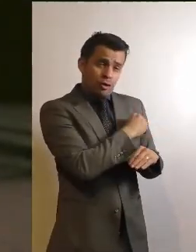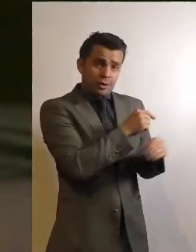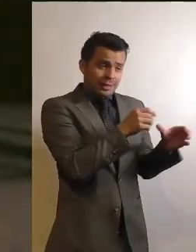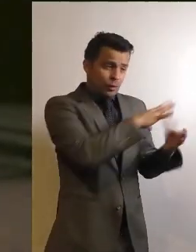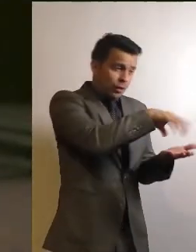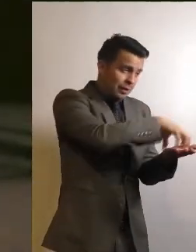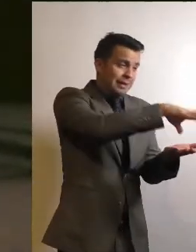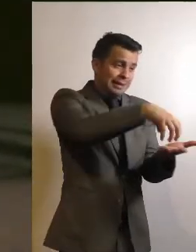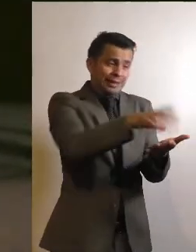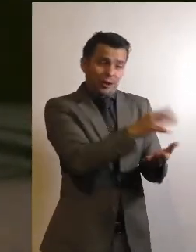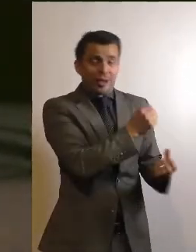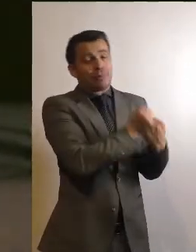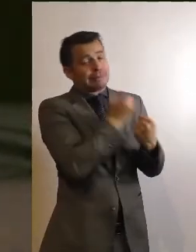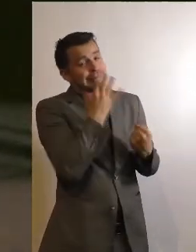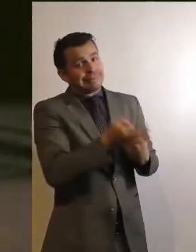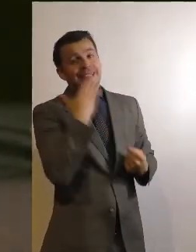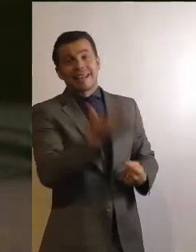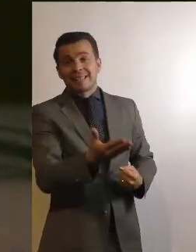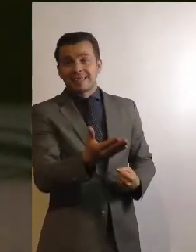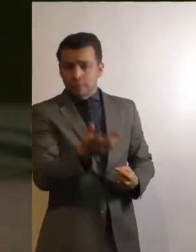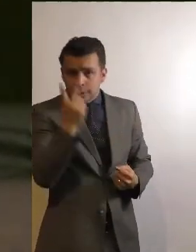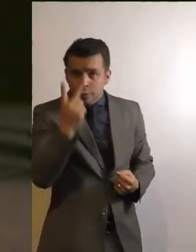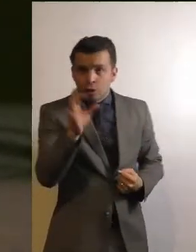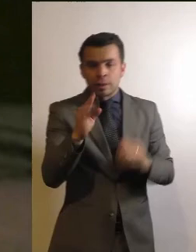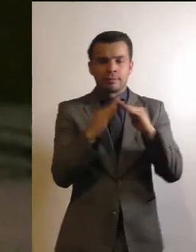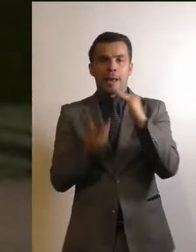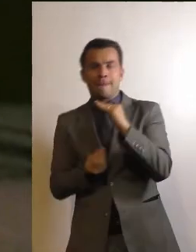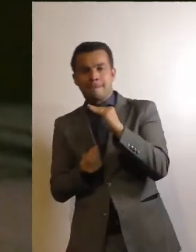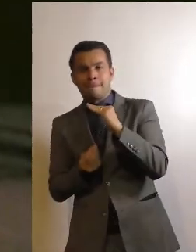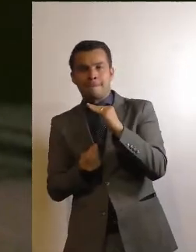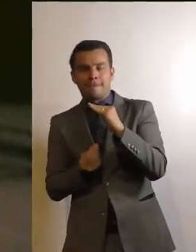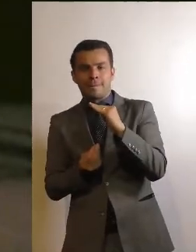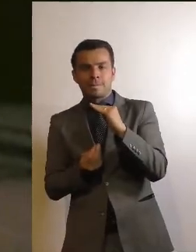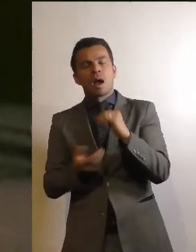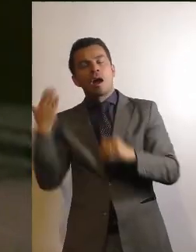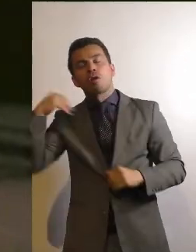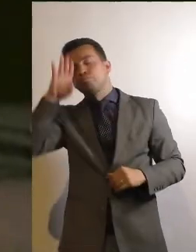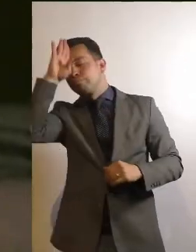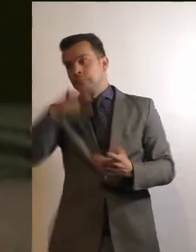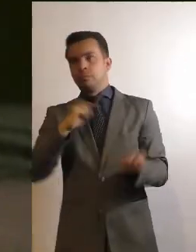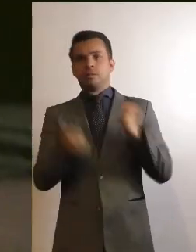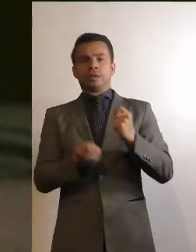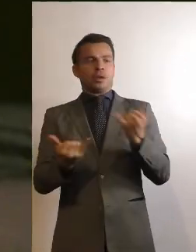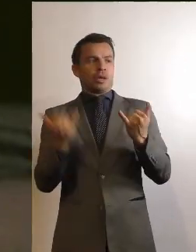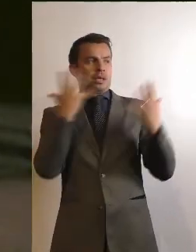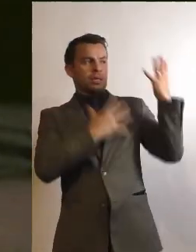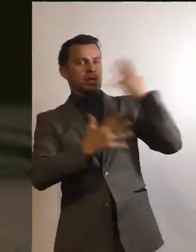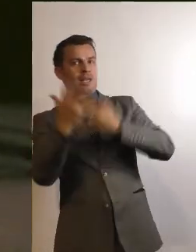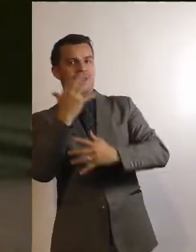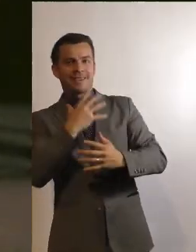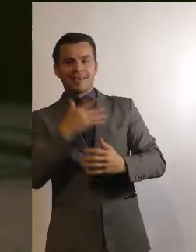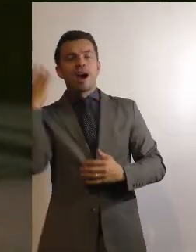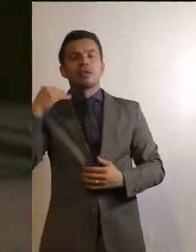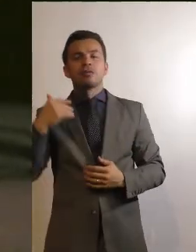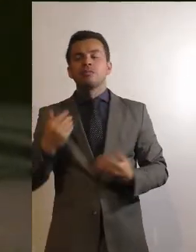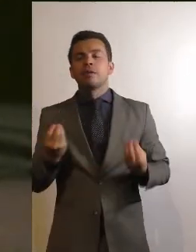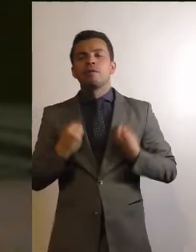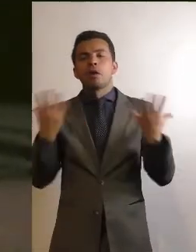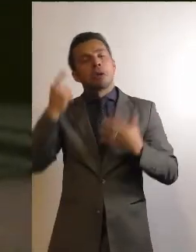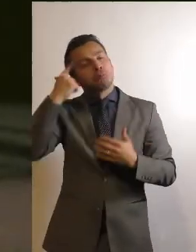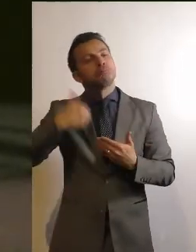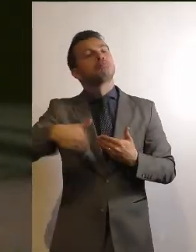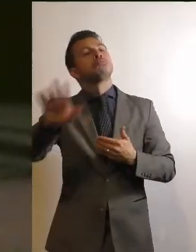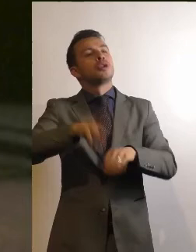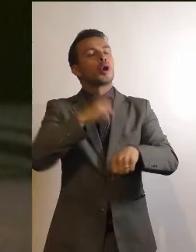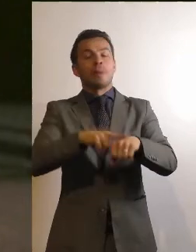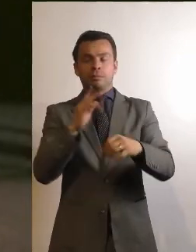aislamiento, de cambios en nuestro quehacer, en la vida, en nuestra vida, pues un poco brindarle bienestar a toda la